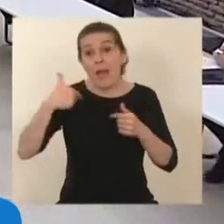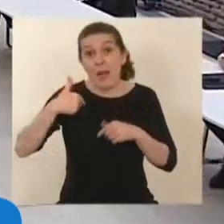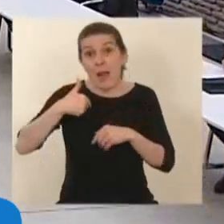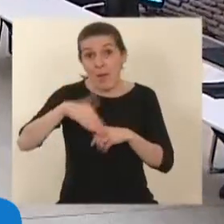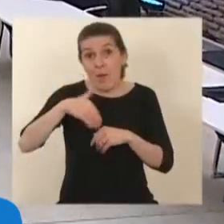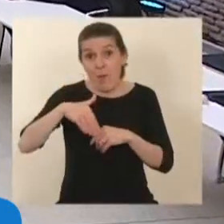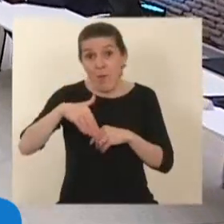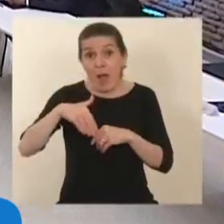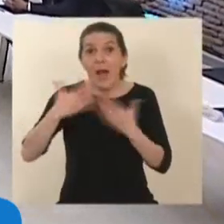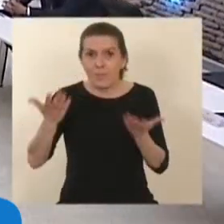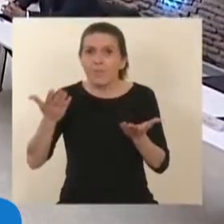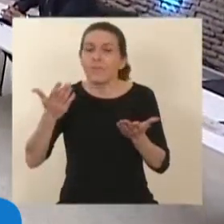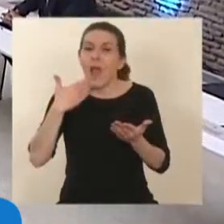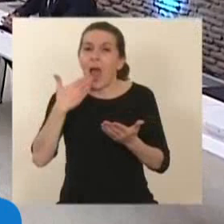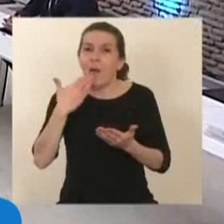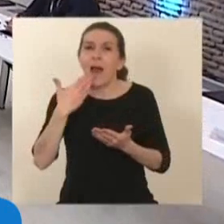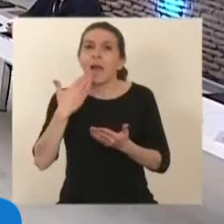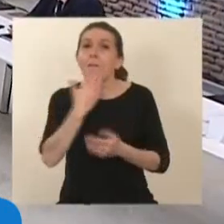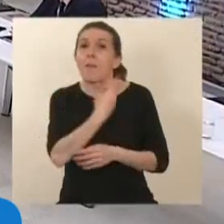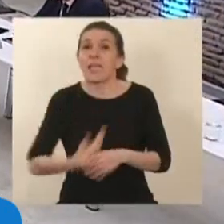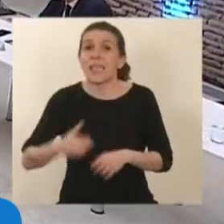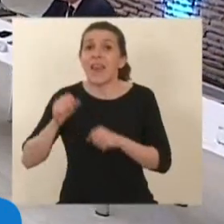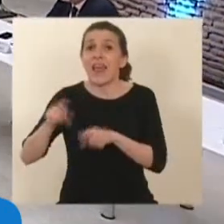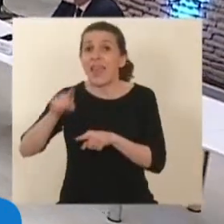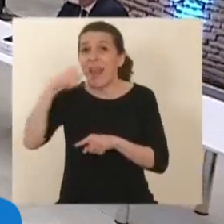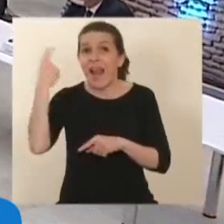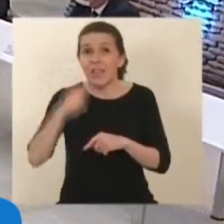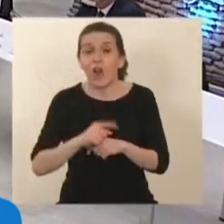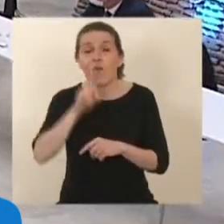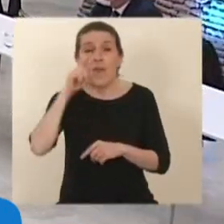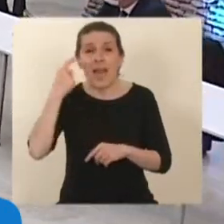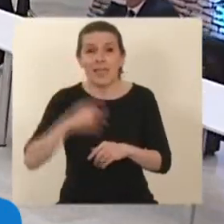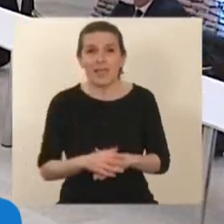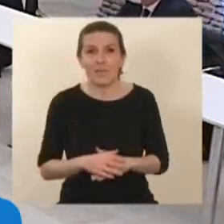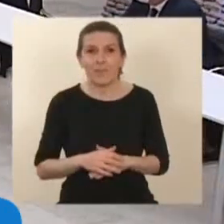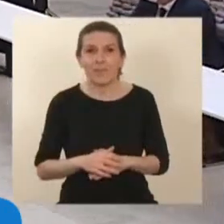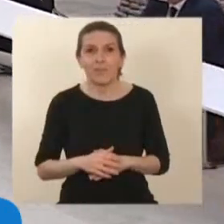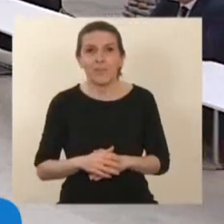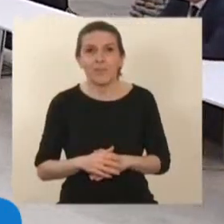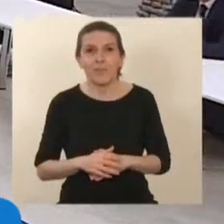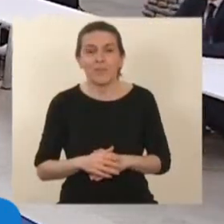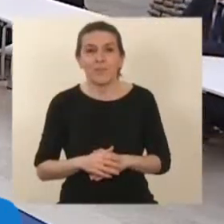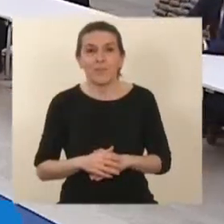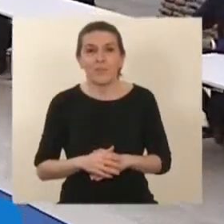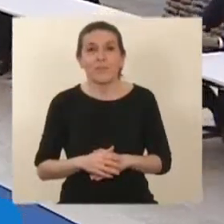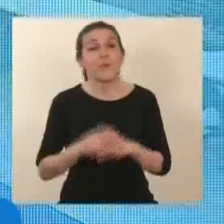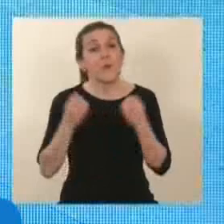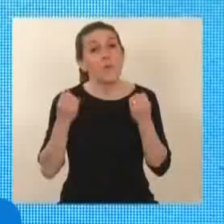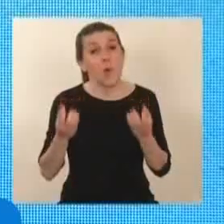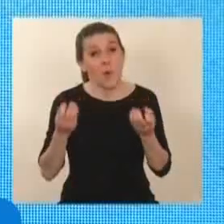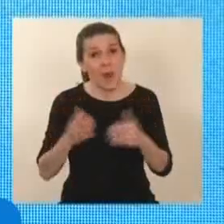continuación, dejamos en el uso de la palabra al señor presidente de la Nación, Alberto Fernández. Muy